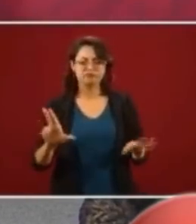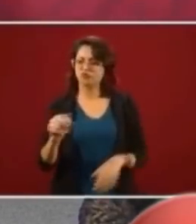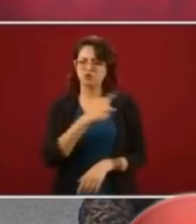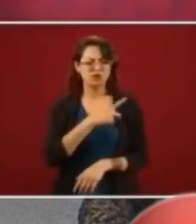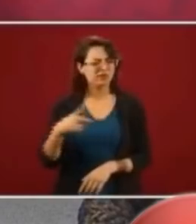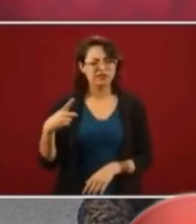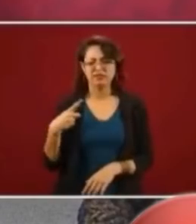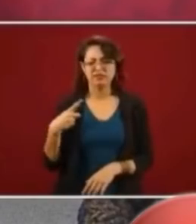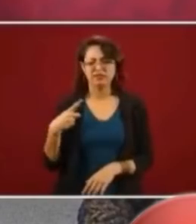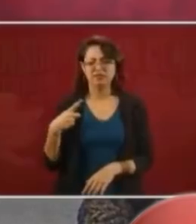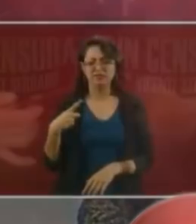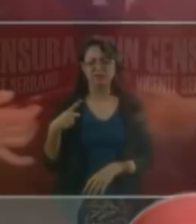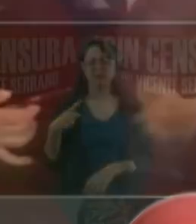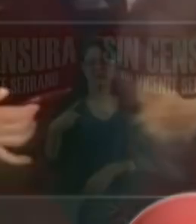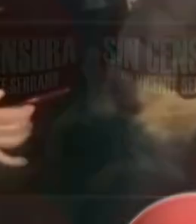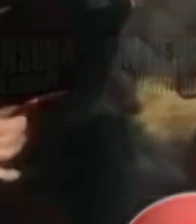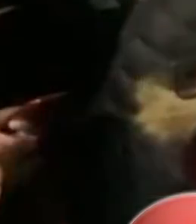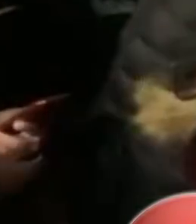Precisamente, Toño,